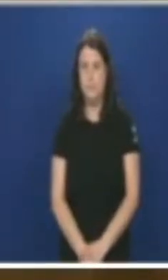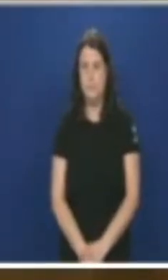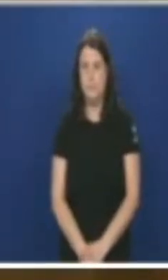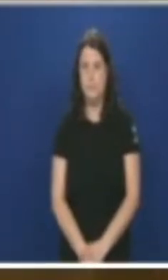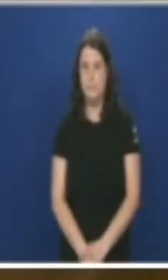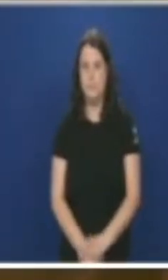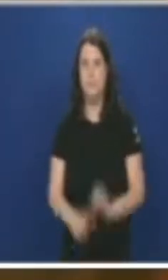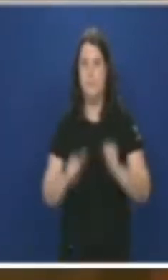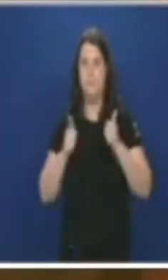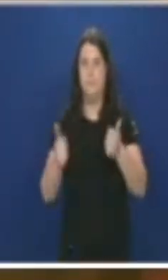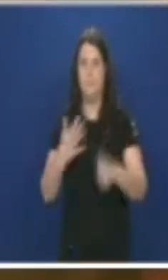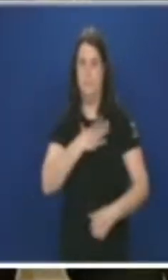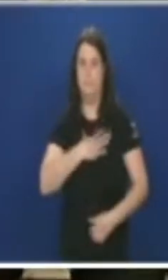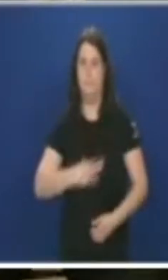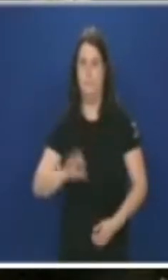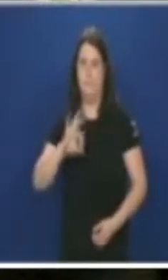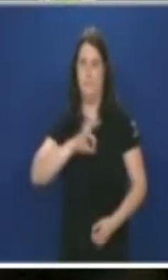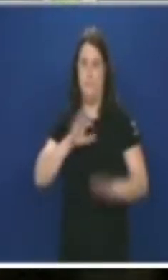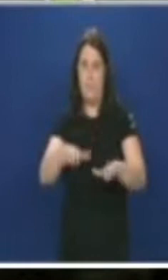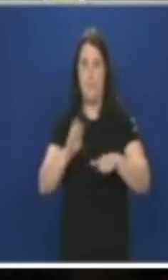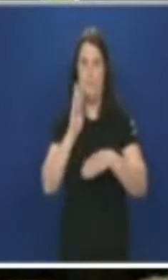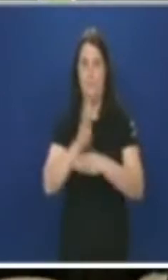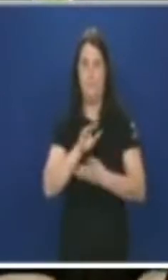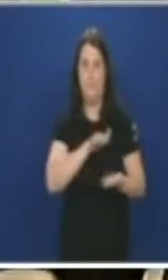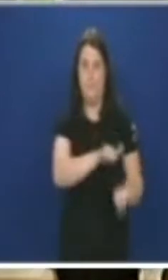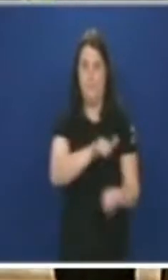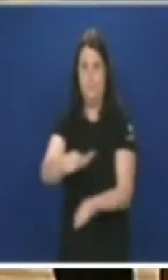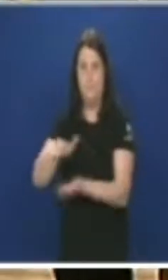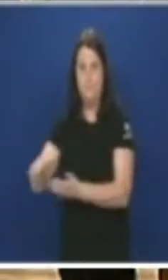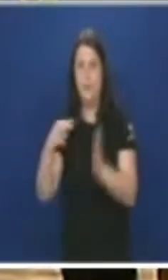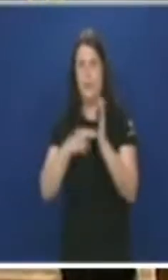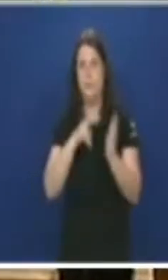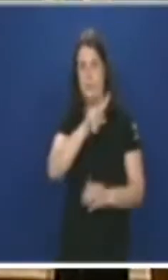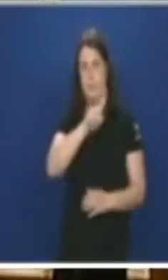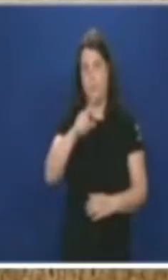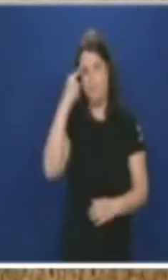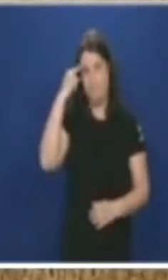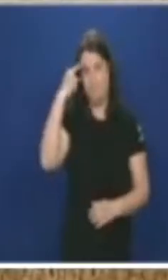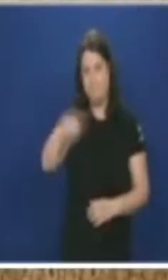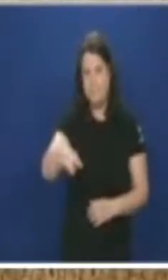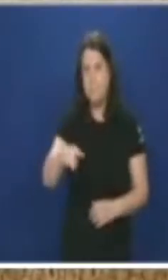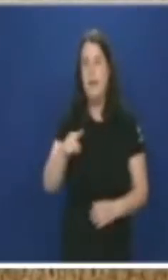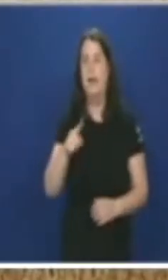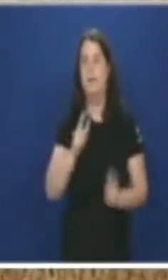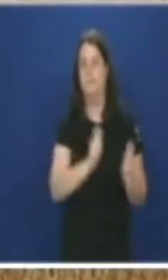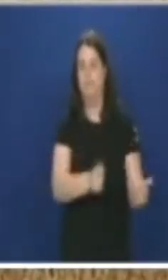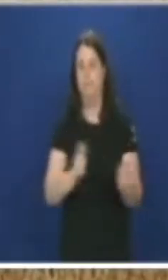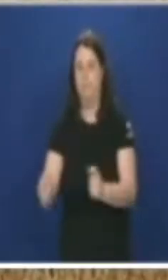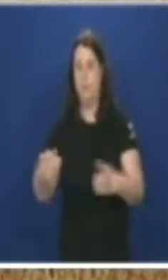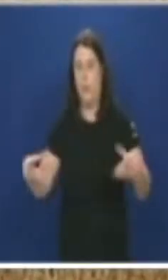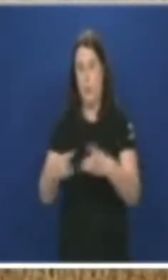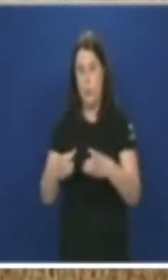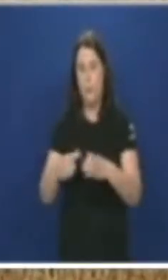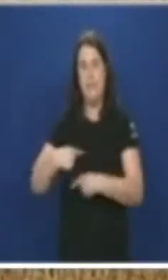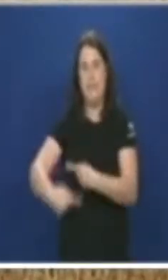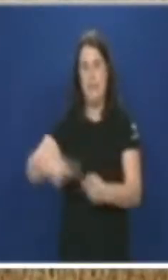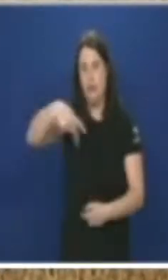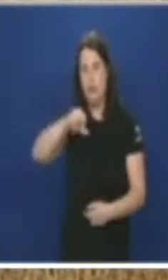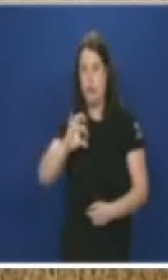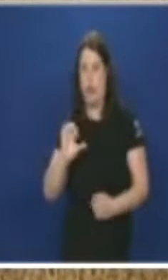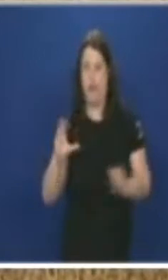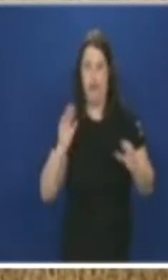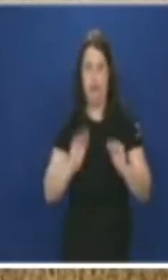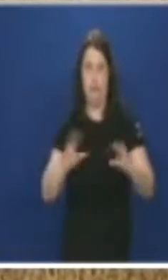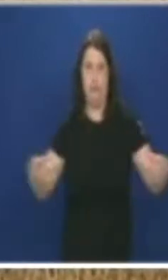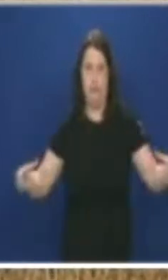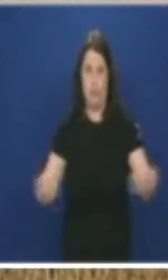Pois imos xa coa entrega das medallas do Parlamento de Galicia 2021, que, como saben, recaen na xeración Nós, no seu conxunto